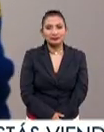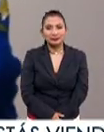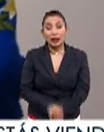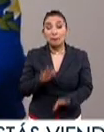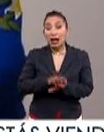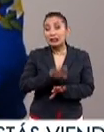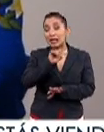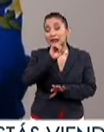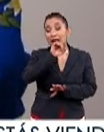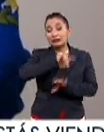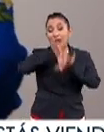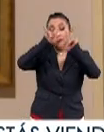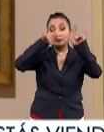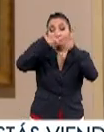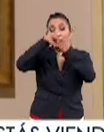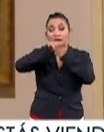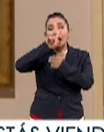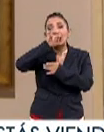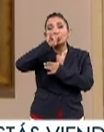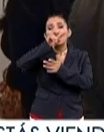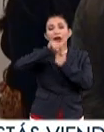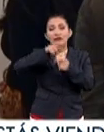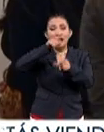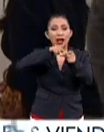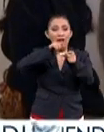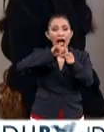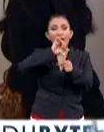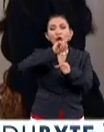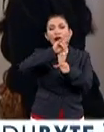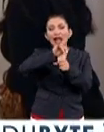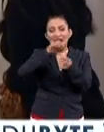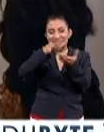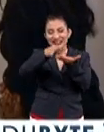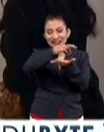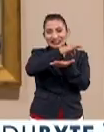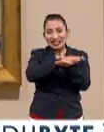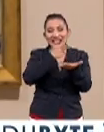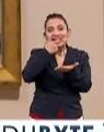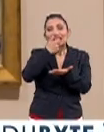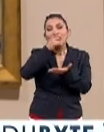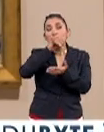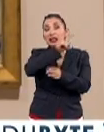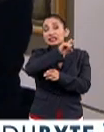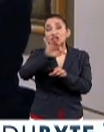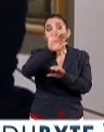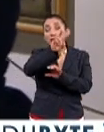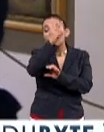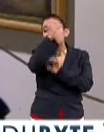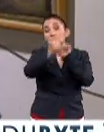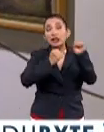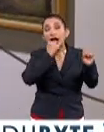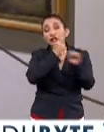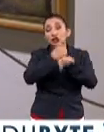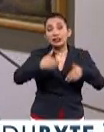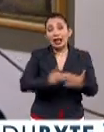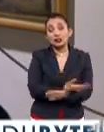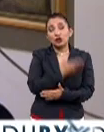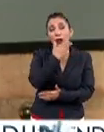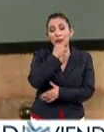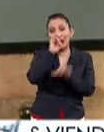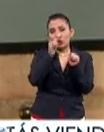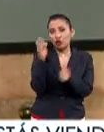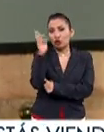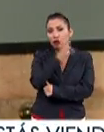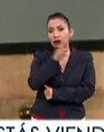Son más de 60 óleos, litografías, acuarelas y xilografías que conmemoran los 152 años del nacimiento del